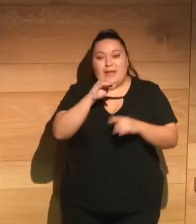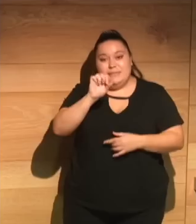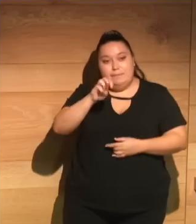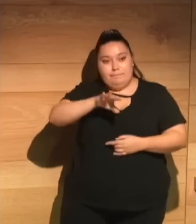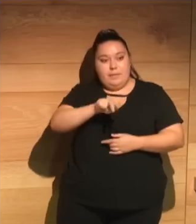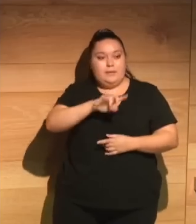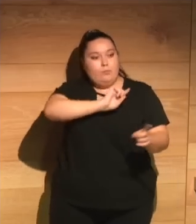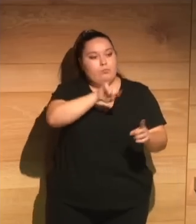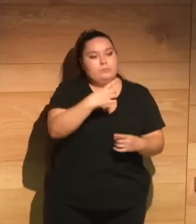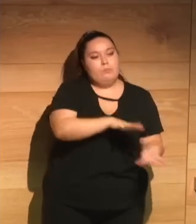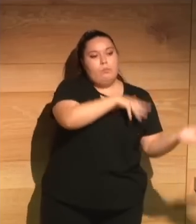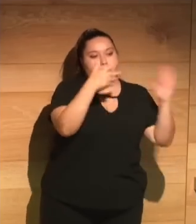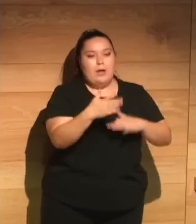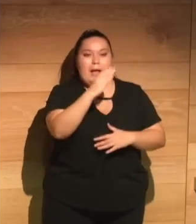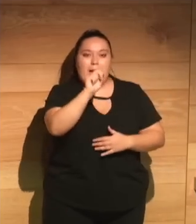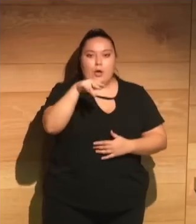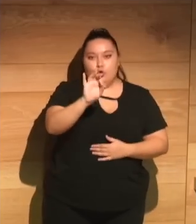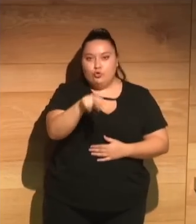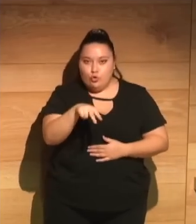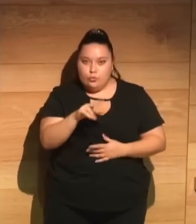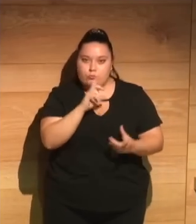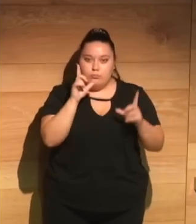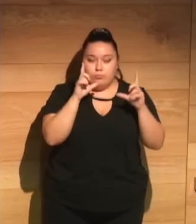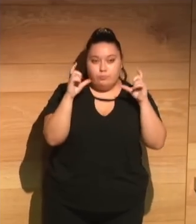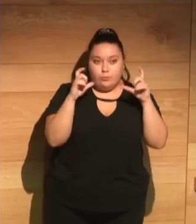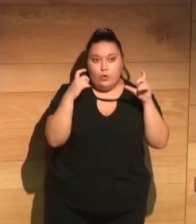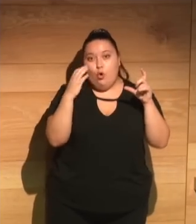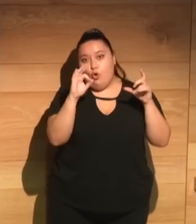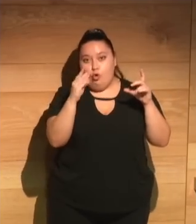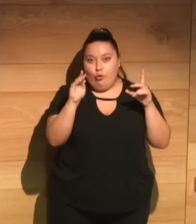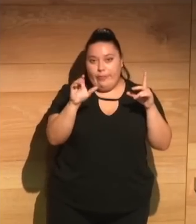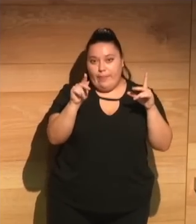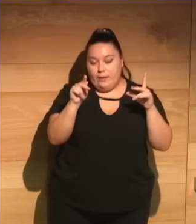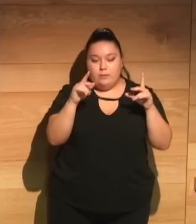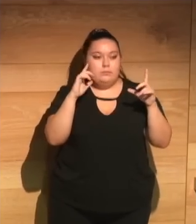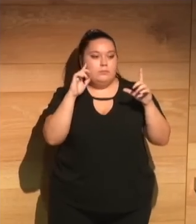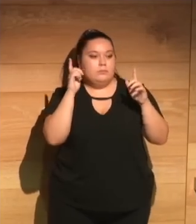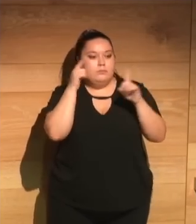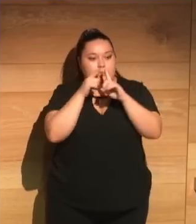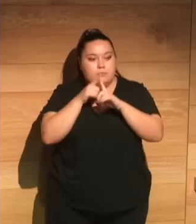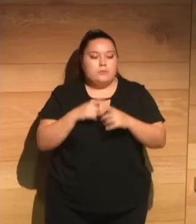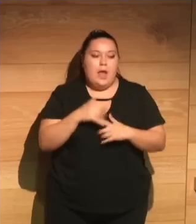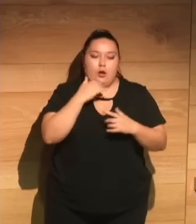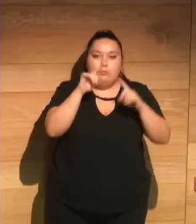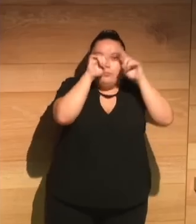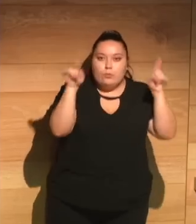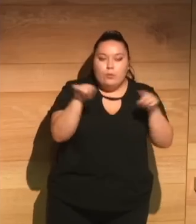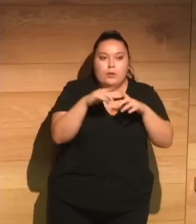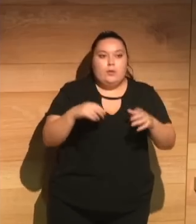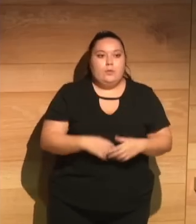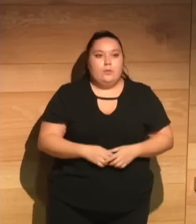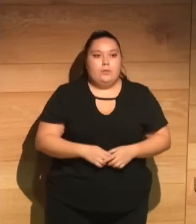se convertiría en canon y la que se usaría, la de Coda, con perforaciones además cuadradas muy parecidas a las